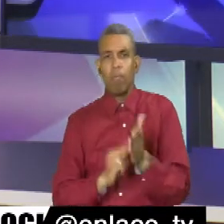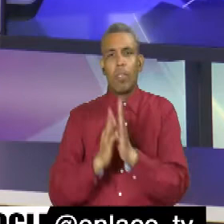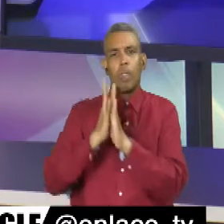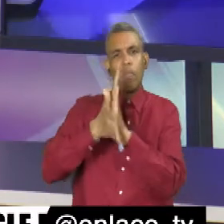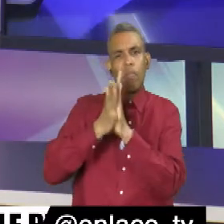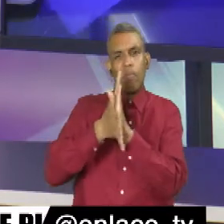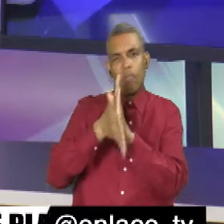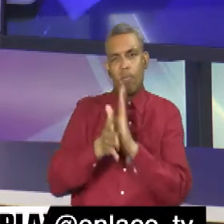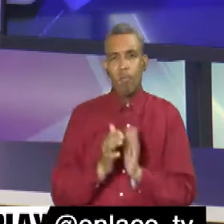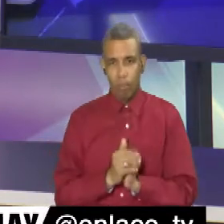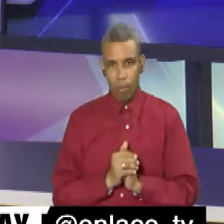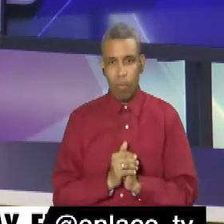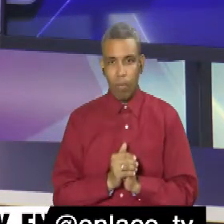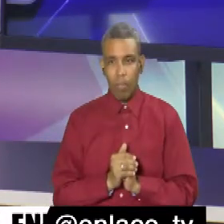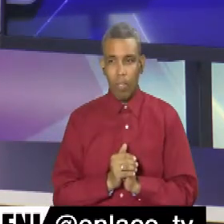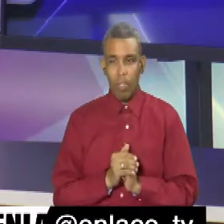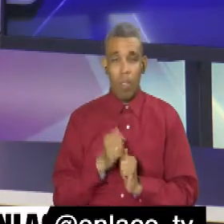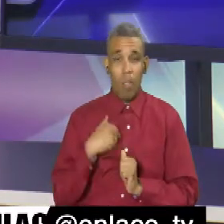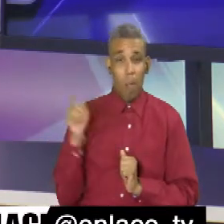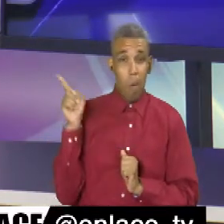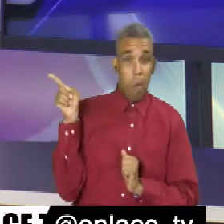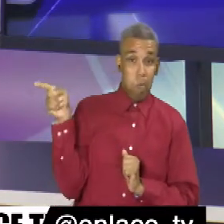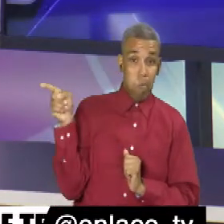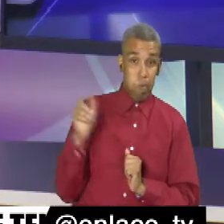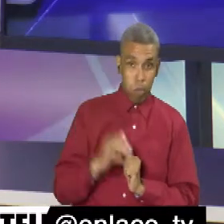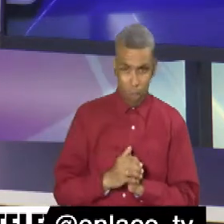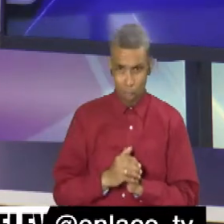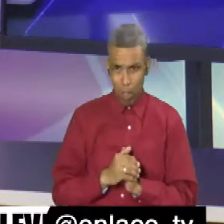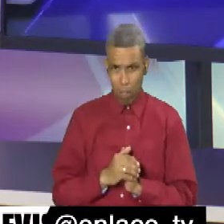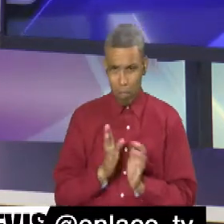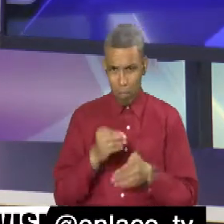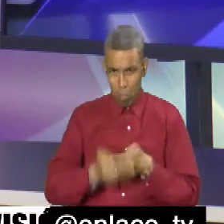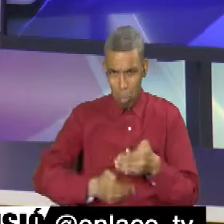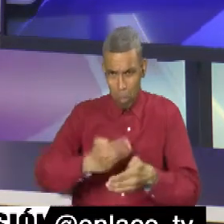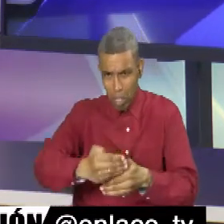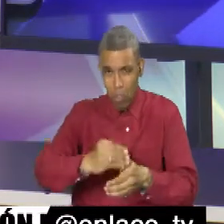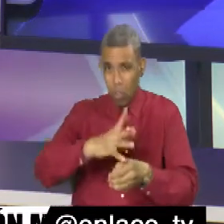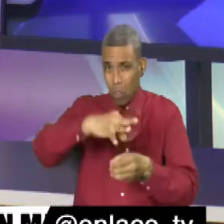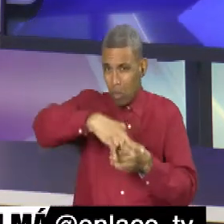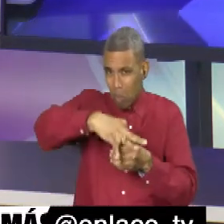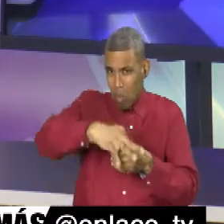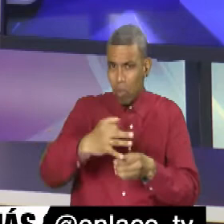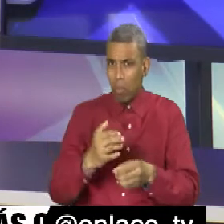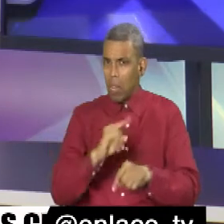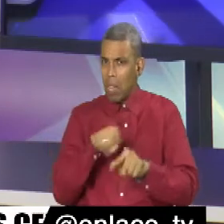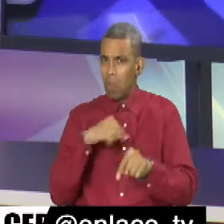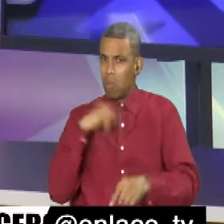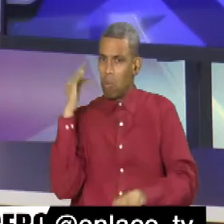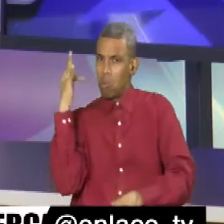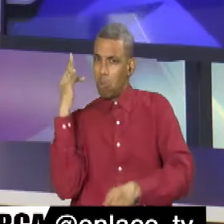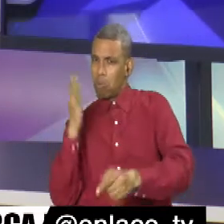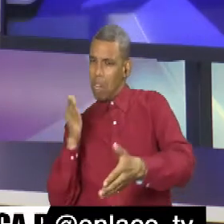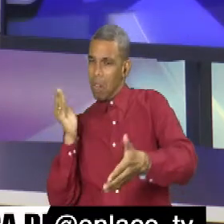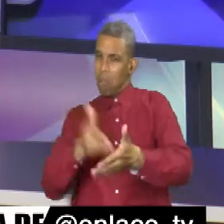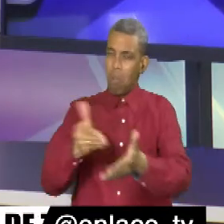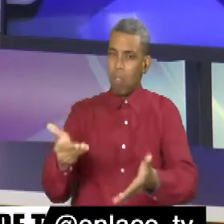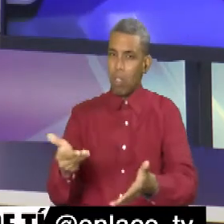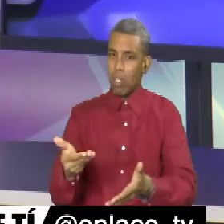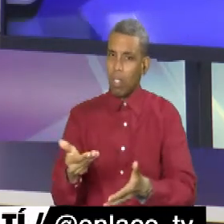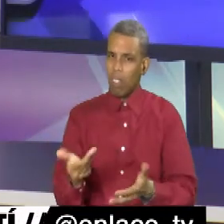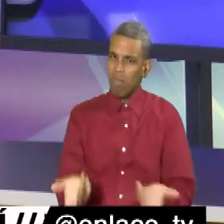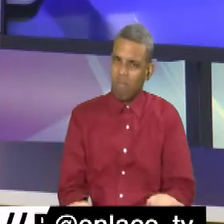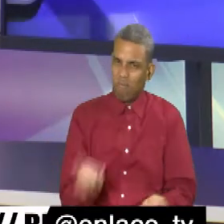las decisiones jurídicas que se han tomado en torno al proceso de revocatoria de este domingo 2 de julio.